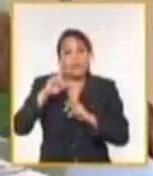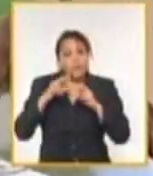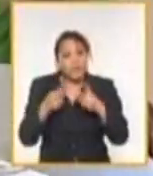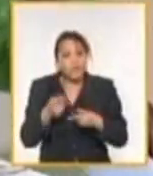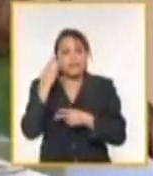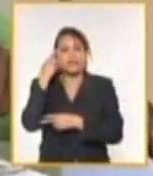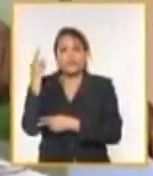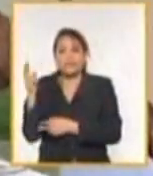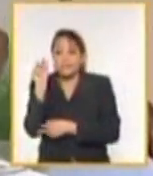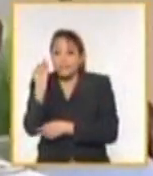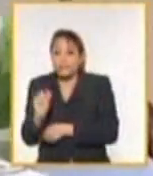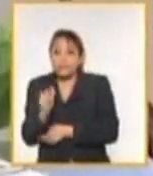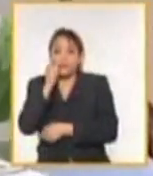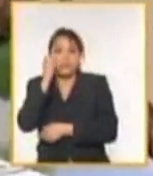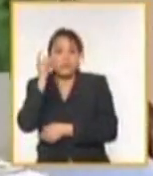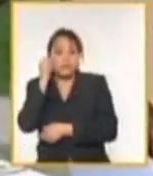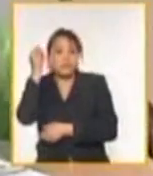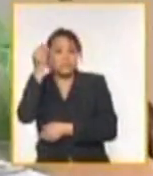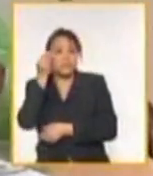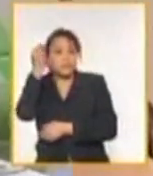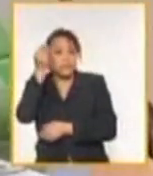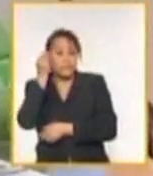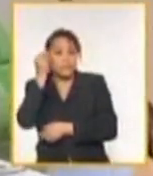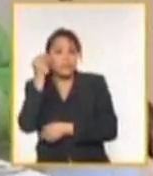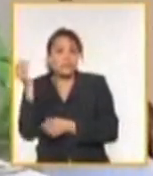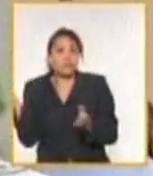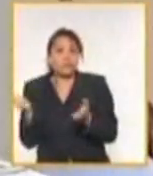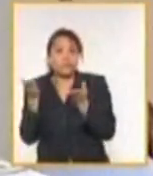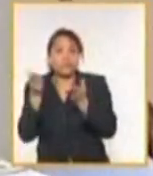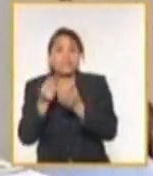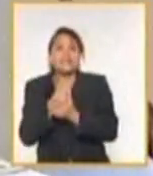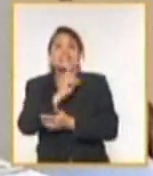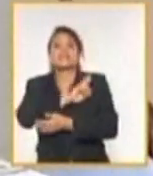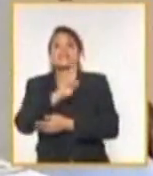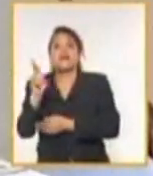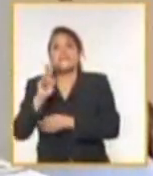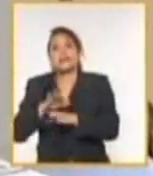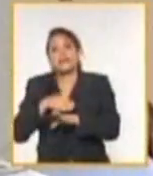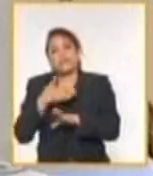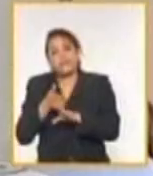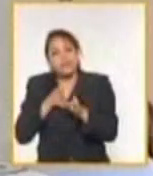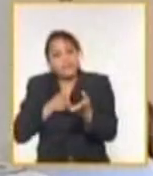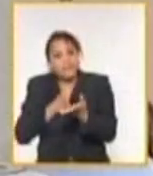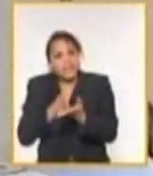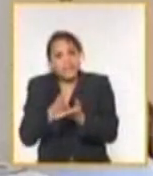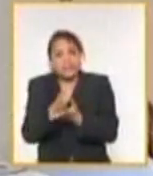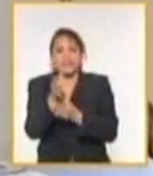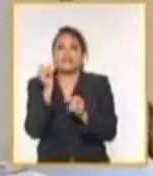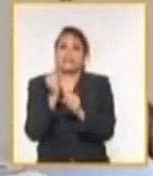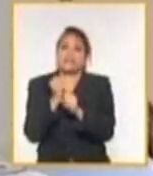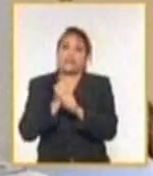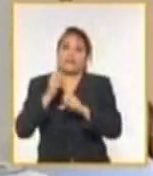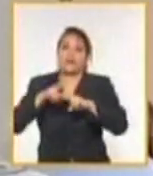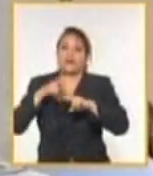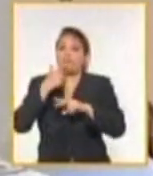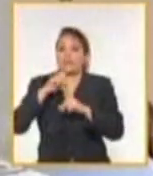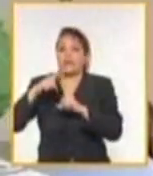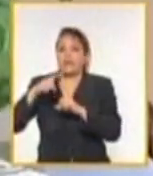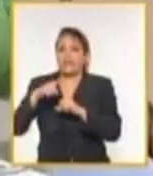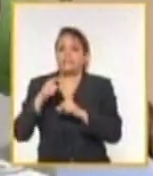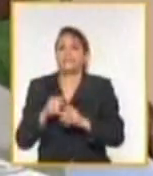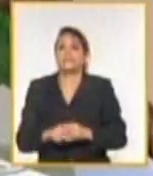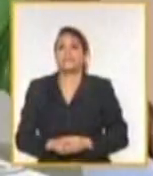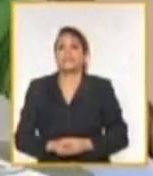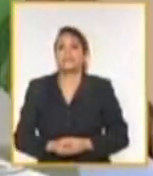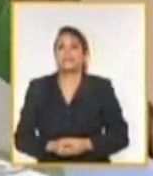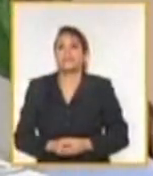cubano, del pensamiento emancipador, revolucionario, para dar continuidad a esta obra revolucionaria cubana, para